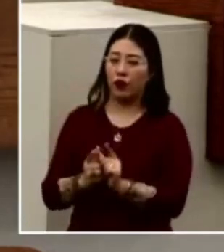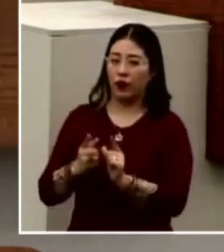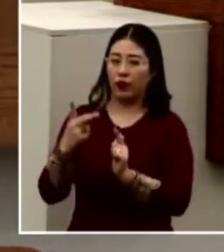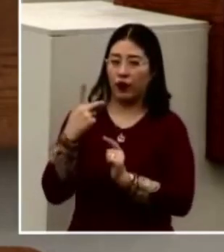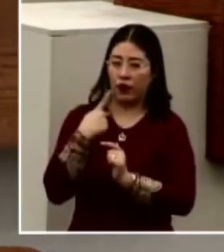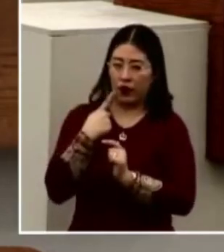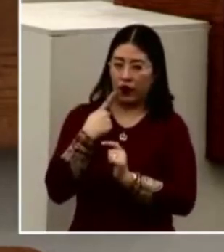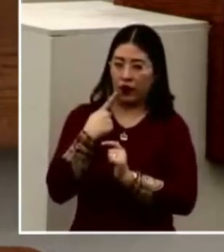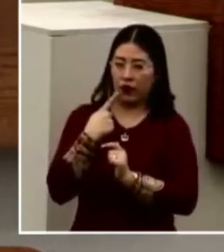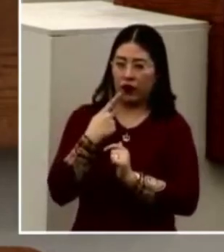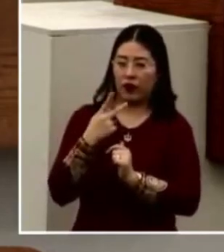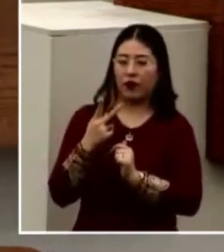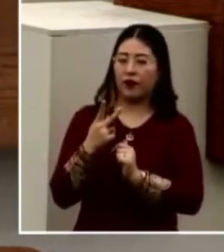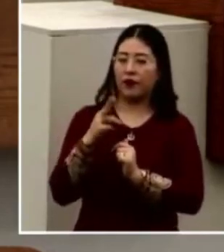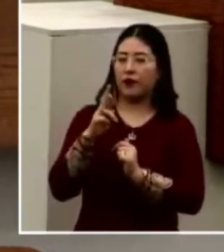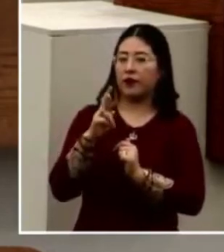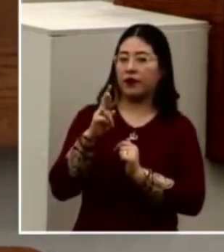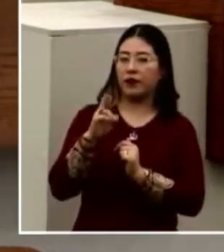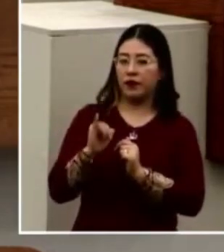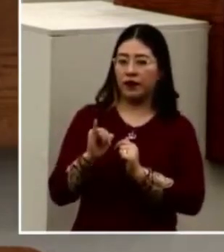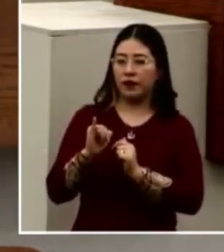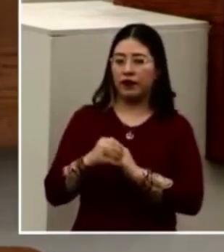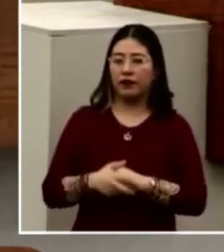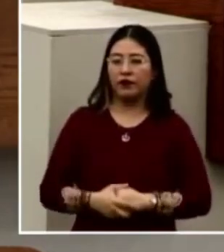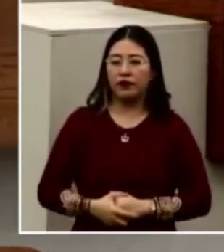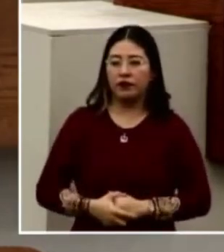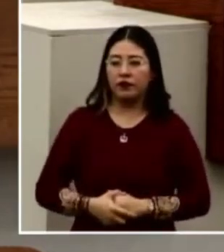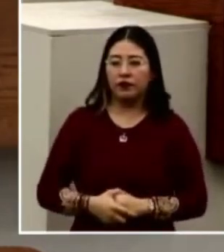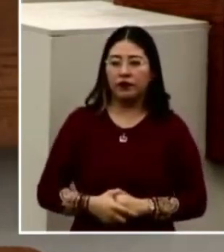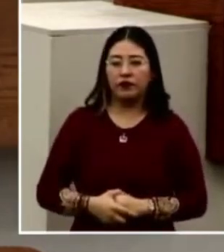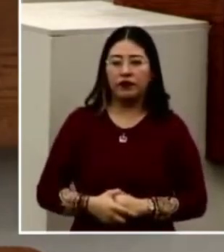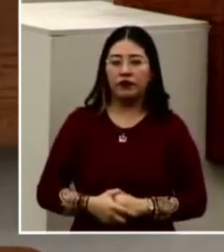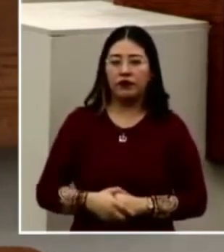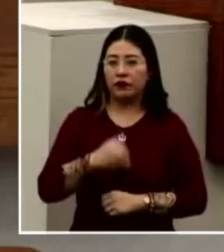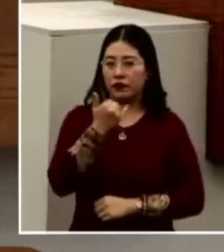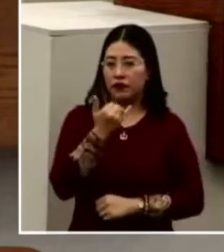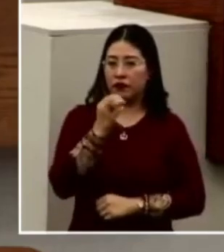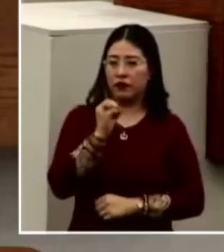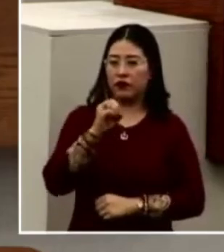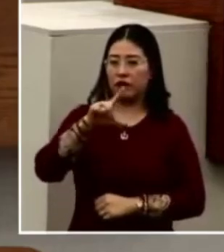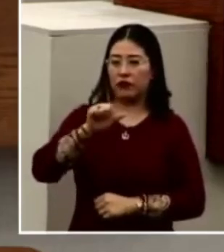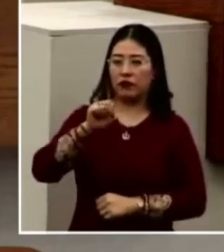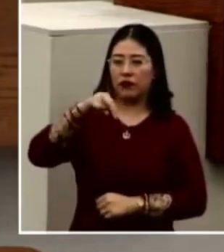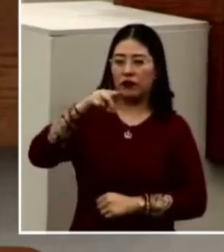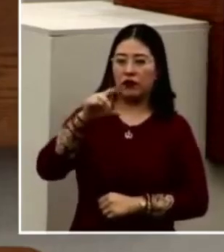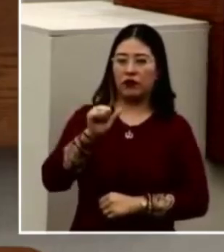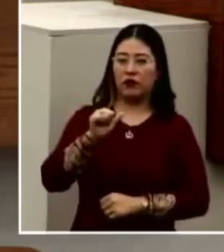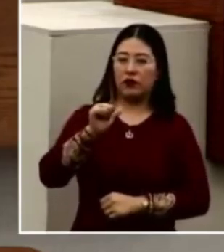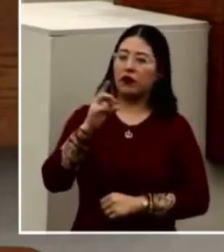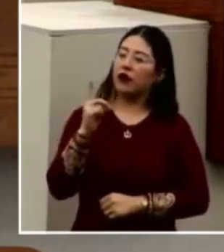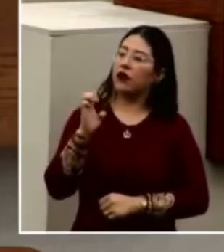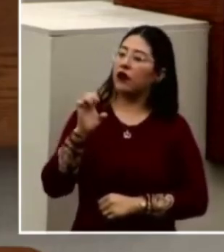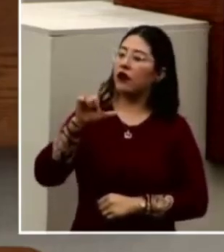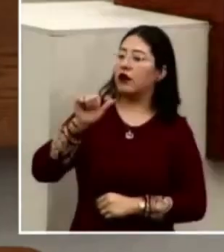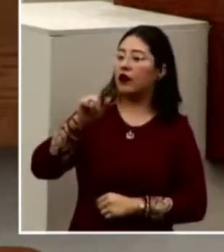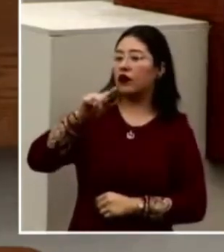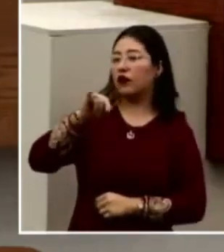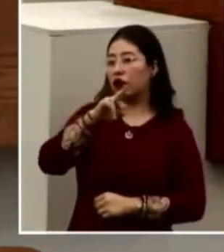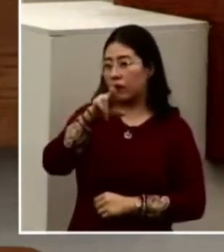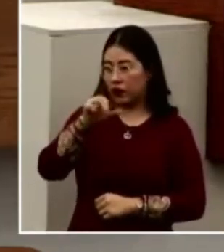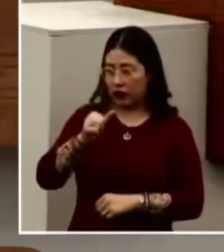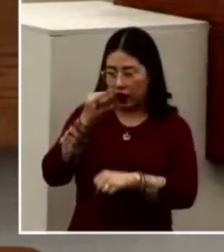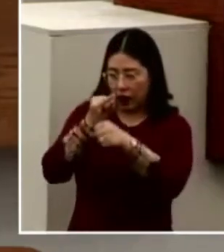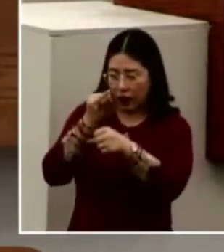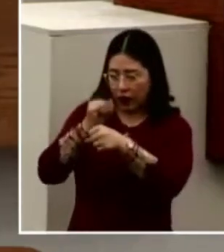parlamentaria del Partido Revolucionario Institucional, Yolanda de la Torre, que ahora pidió licencia y